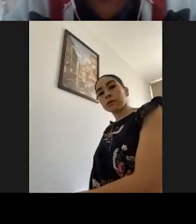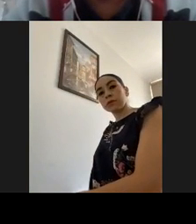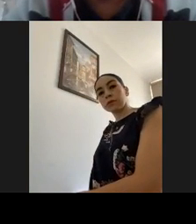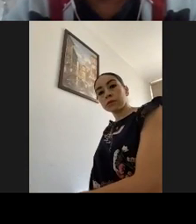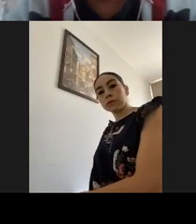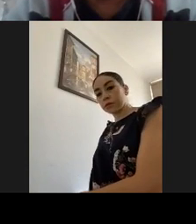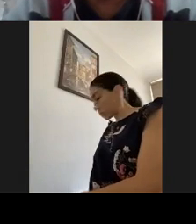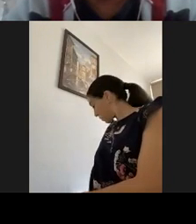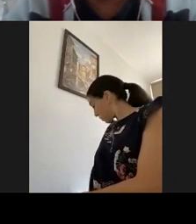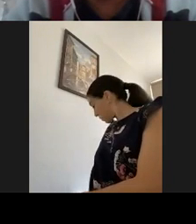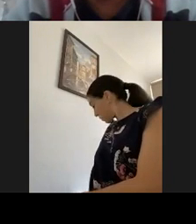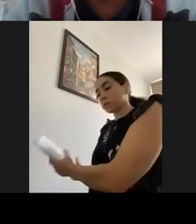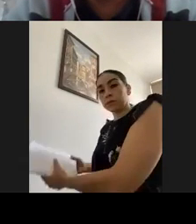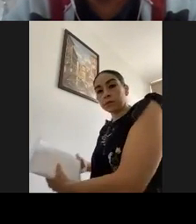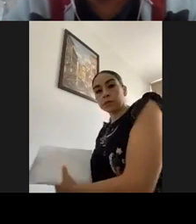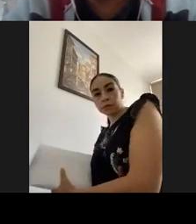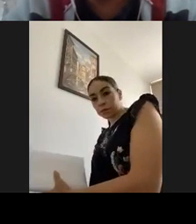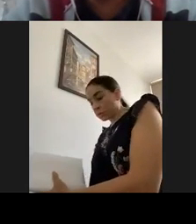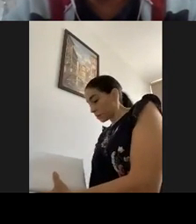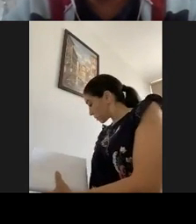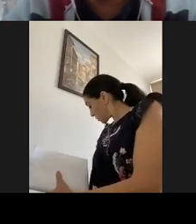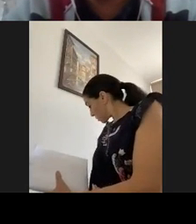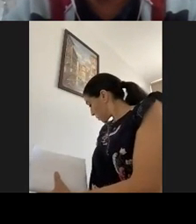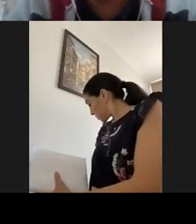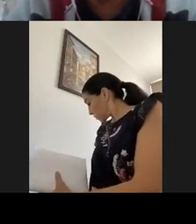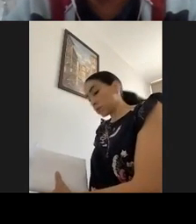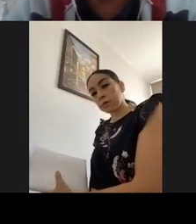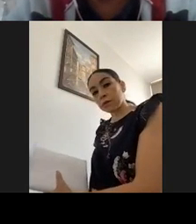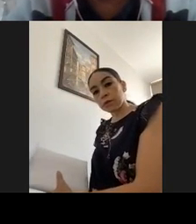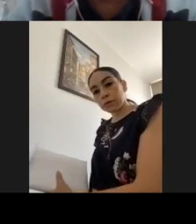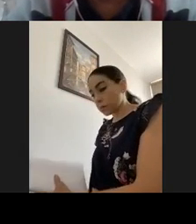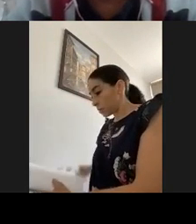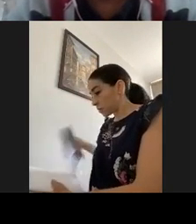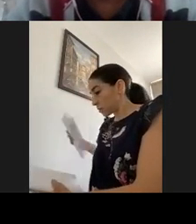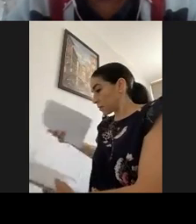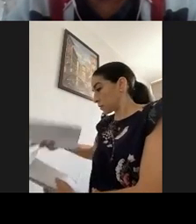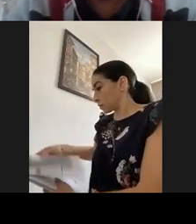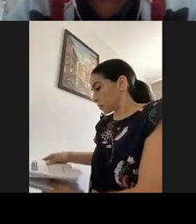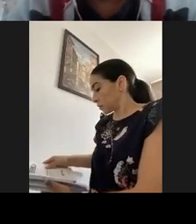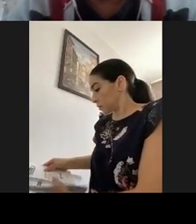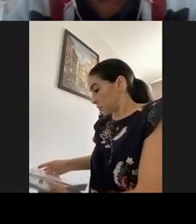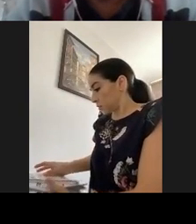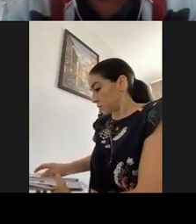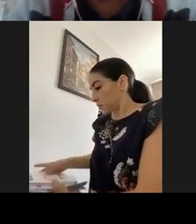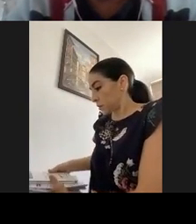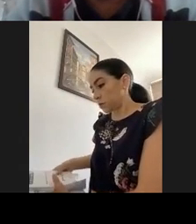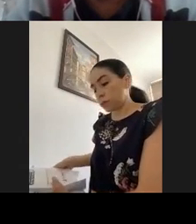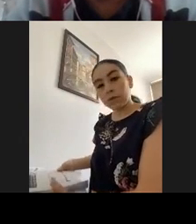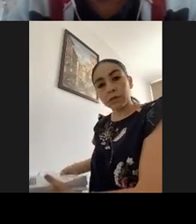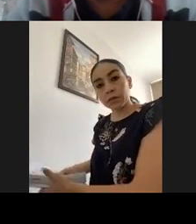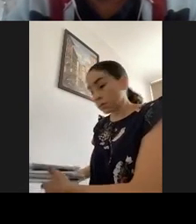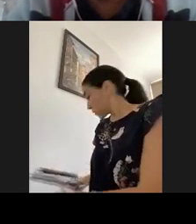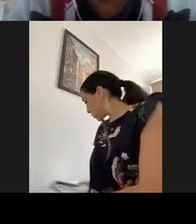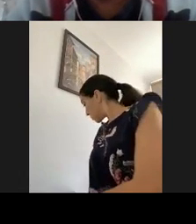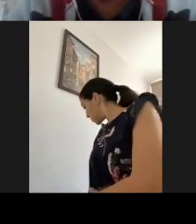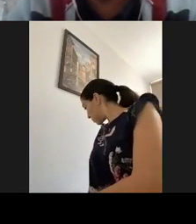comisión, para darle pues prácticamente el último paso a un proyecto que de verdad es